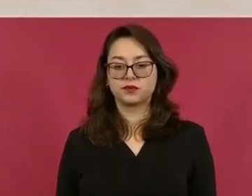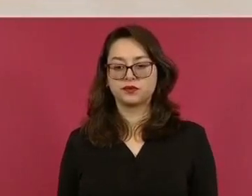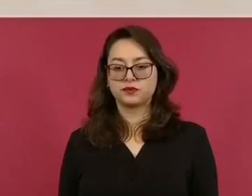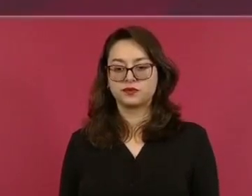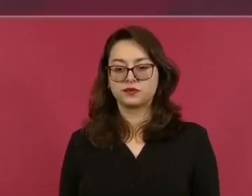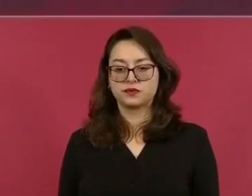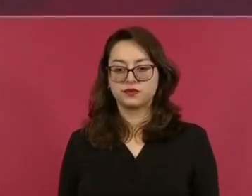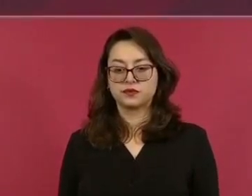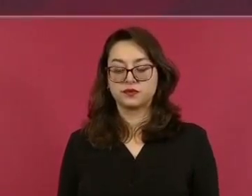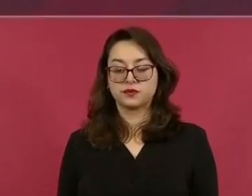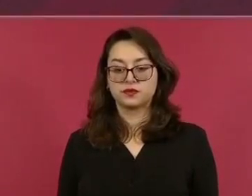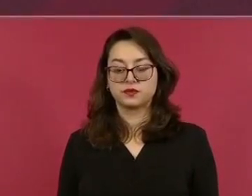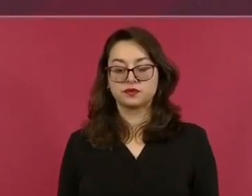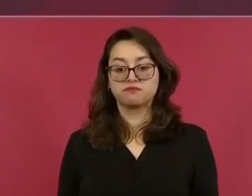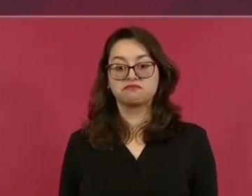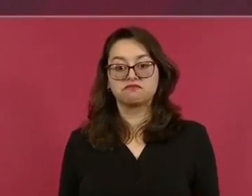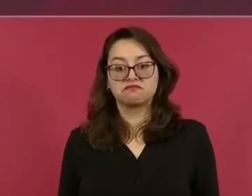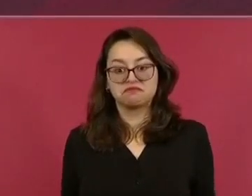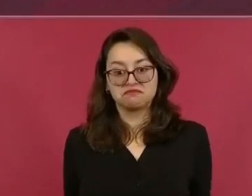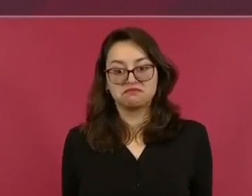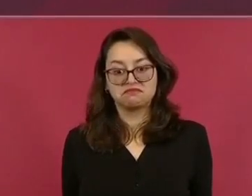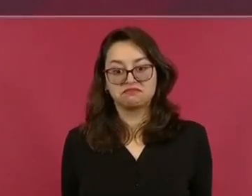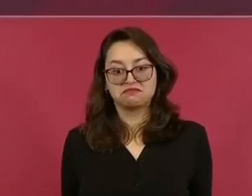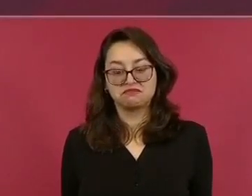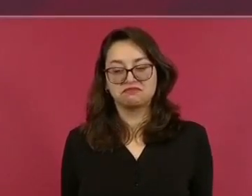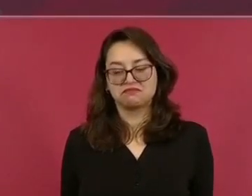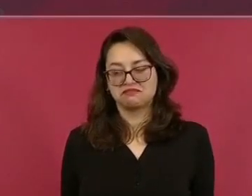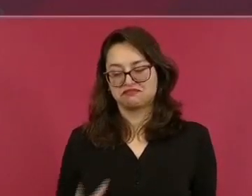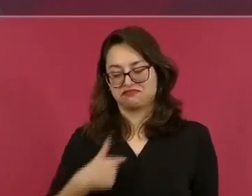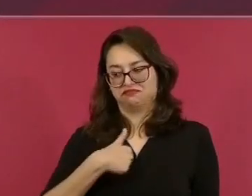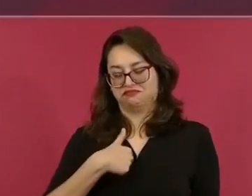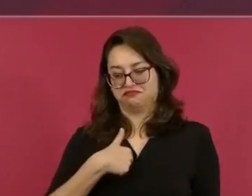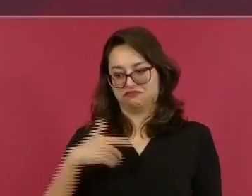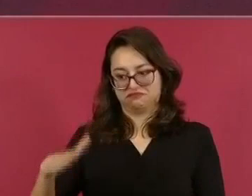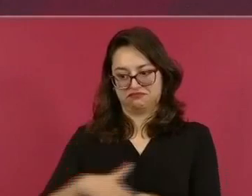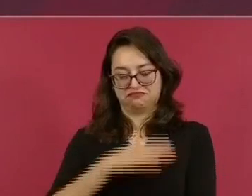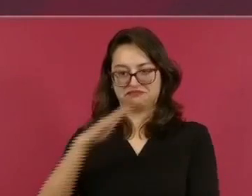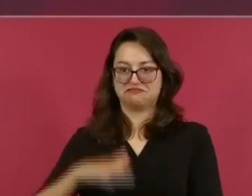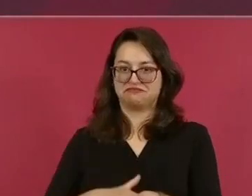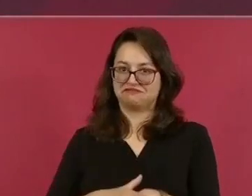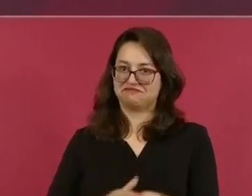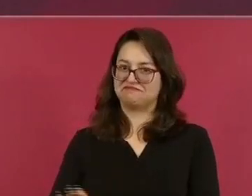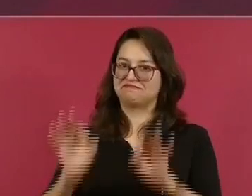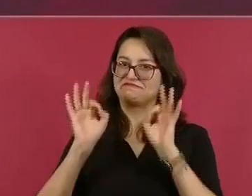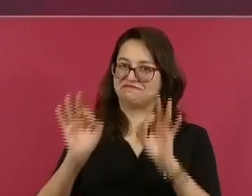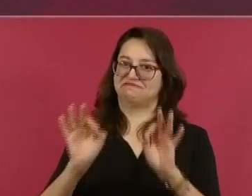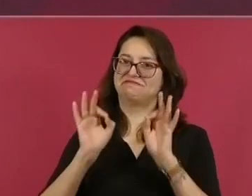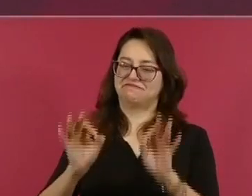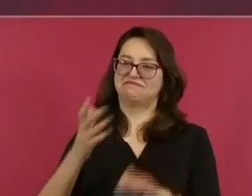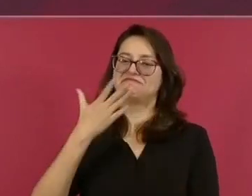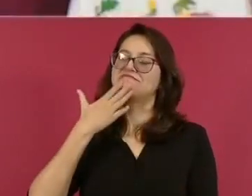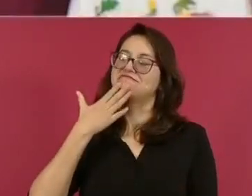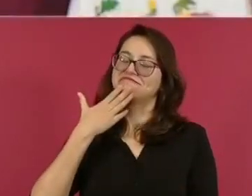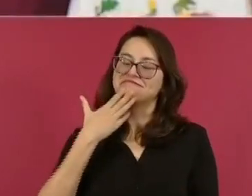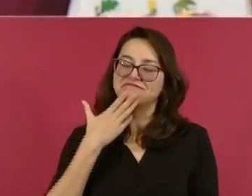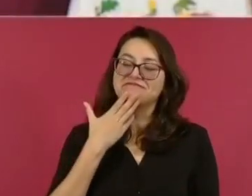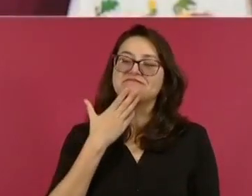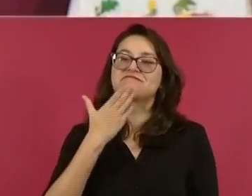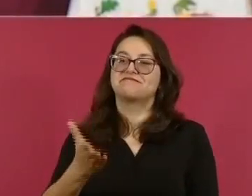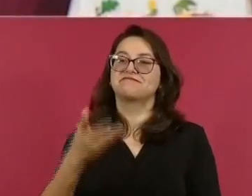Estamos bastante bien y es agradecerle a la gente, ¿no?, su apoyo.